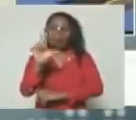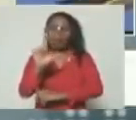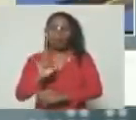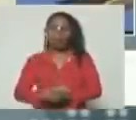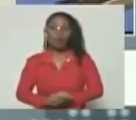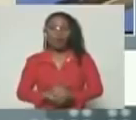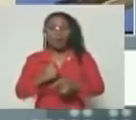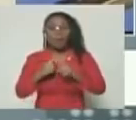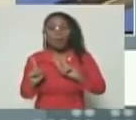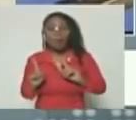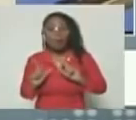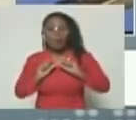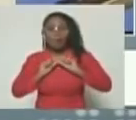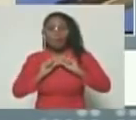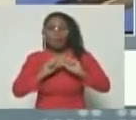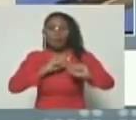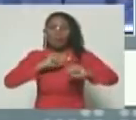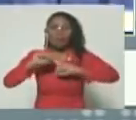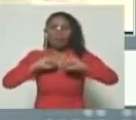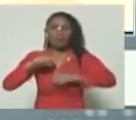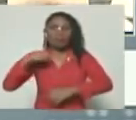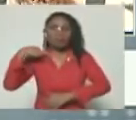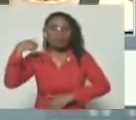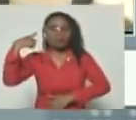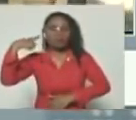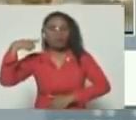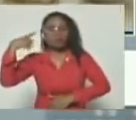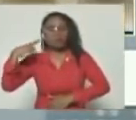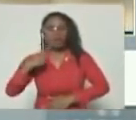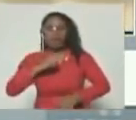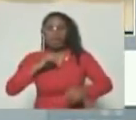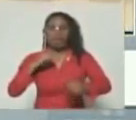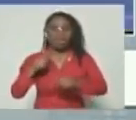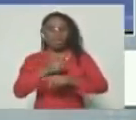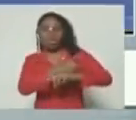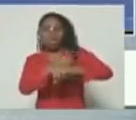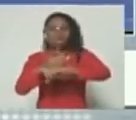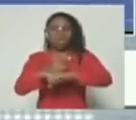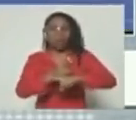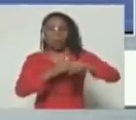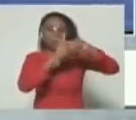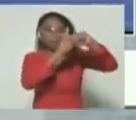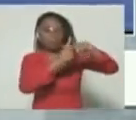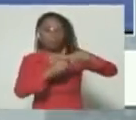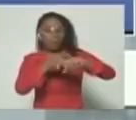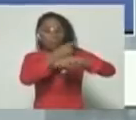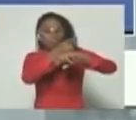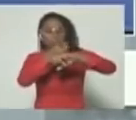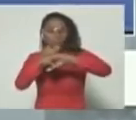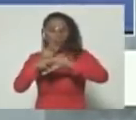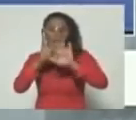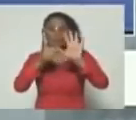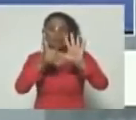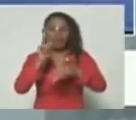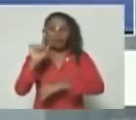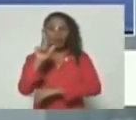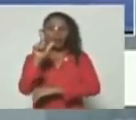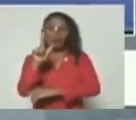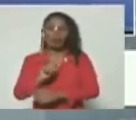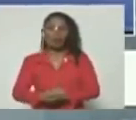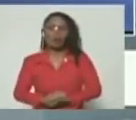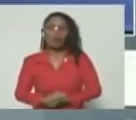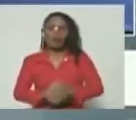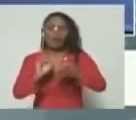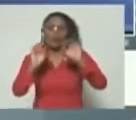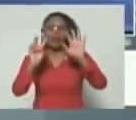Pero se mantuvieron en movimiento como locos, atacando con francotiradores a gente inocente el 6 de julio. Y el